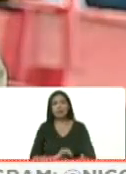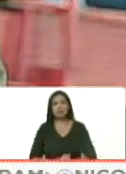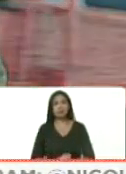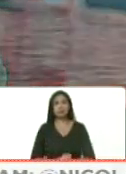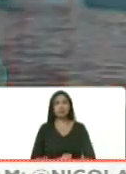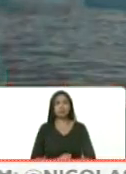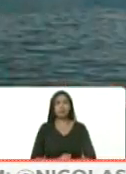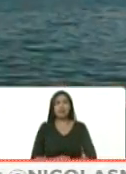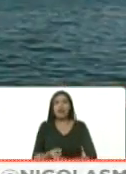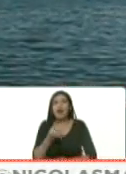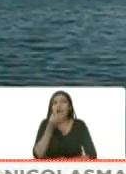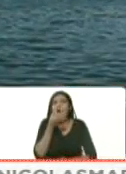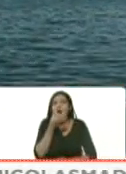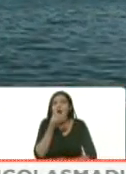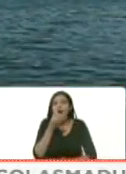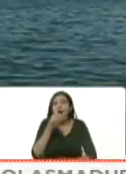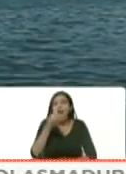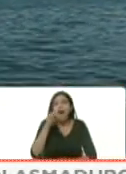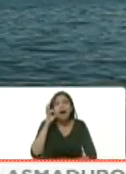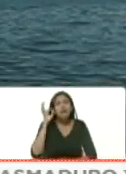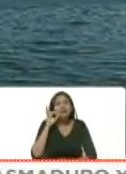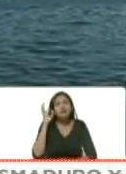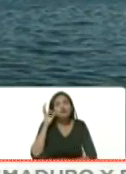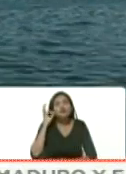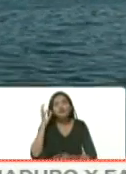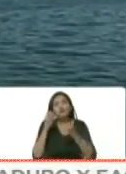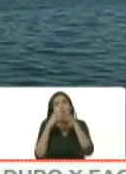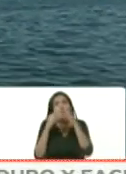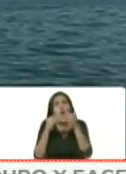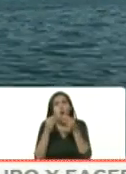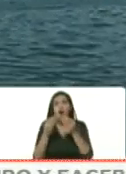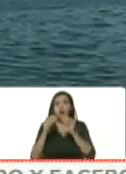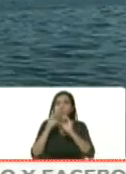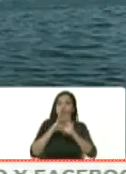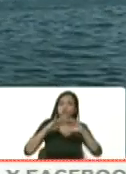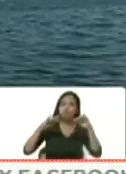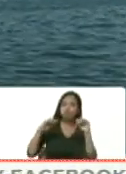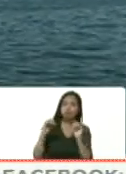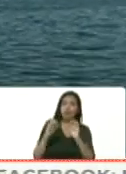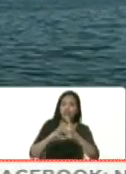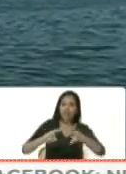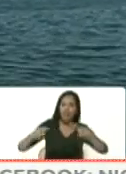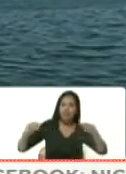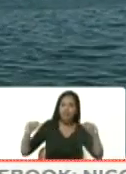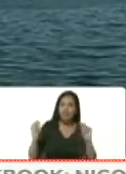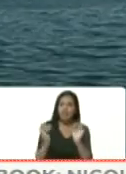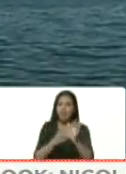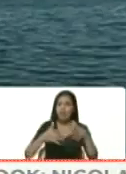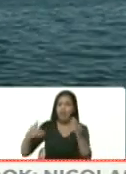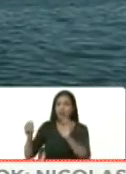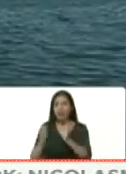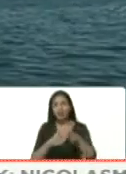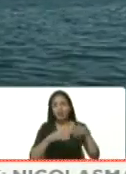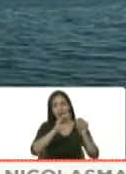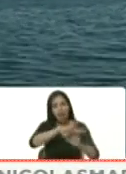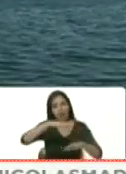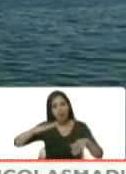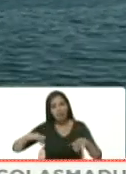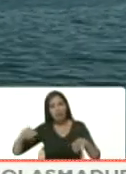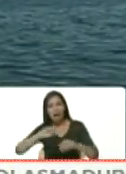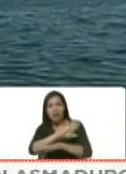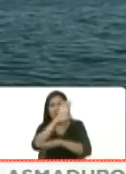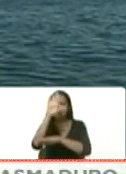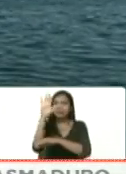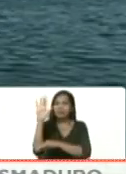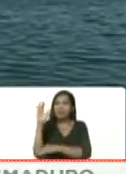Brillante, azulita, azulita. El contraste entre la tierra, el mar, el cielo.